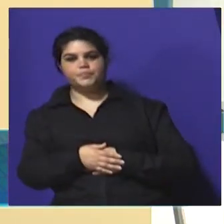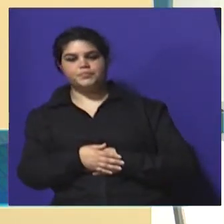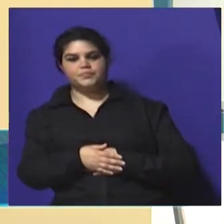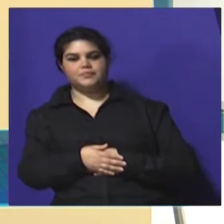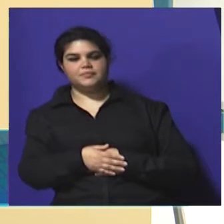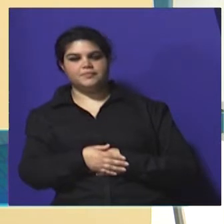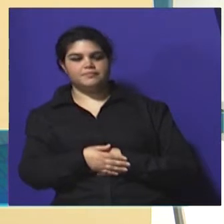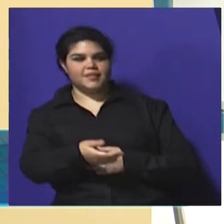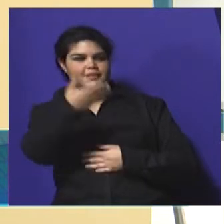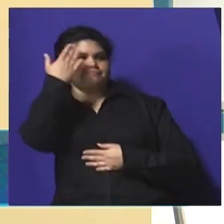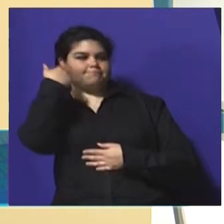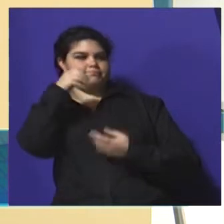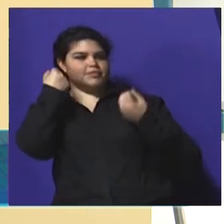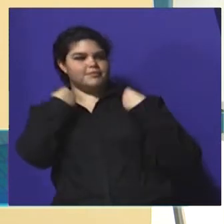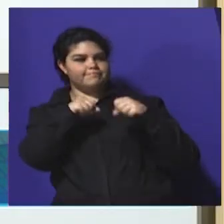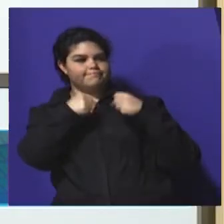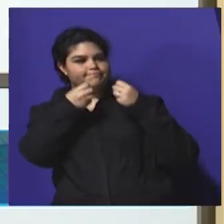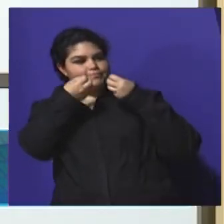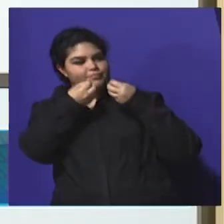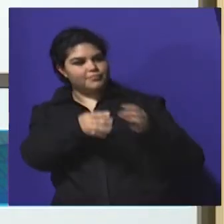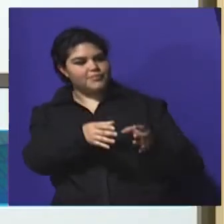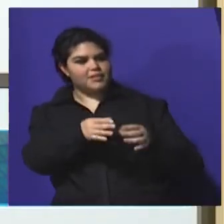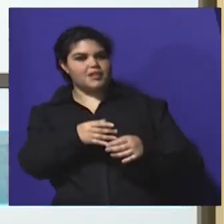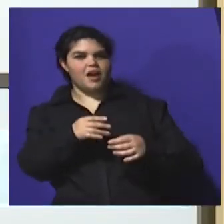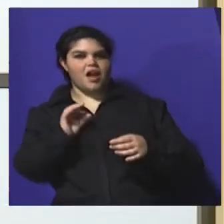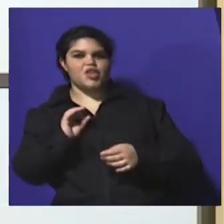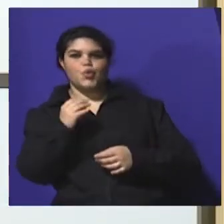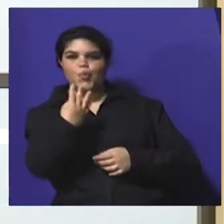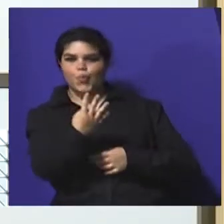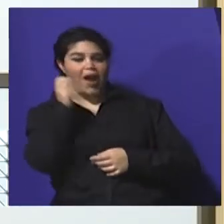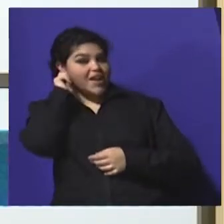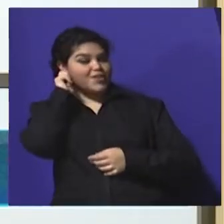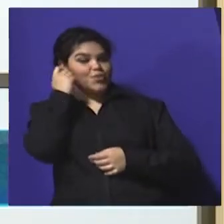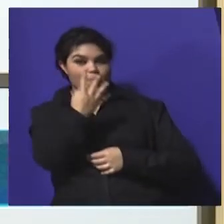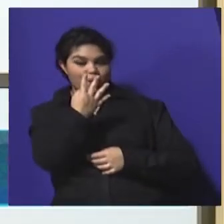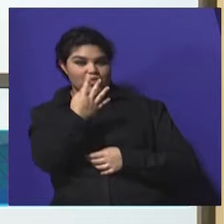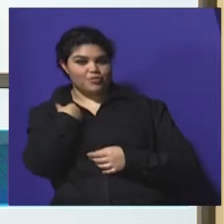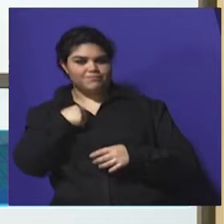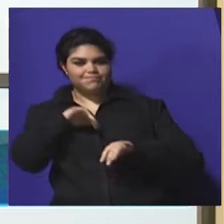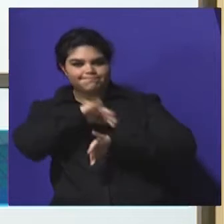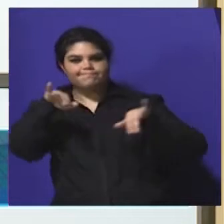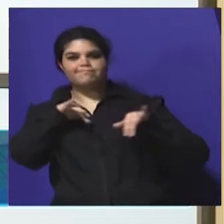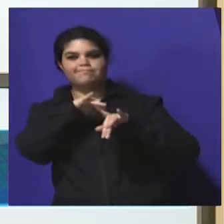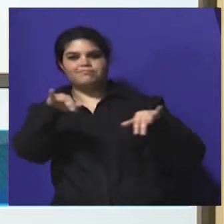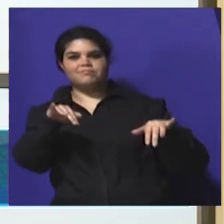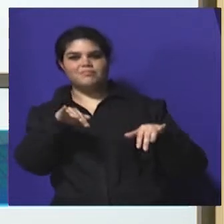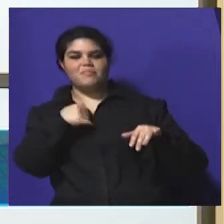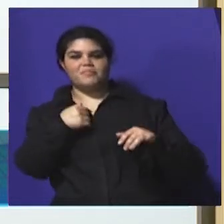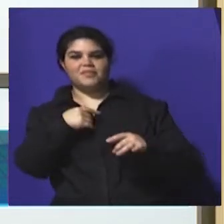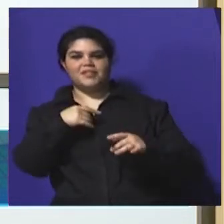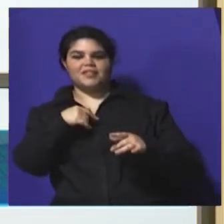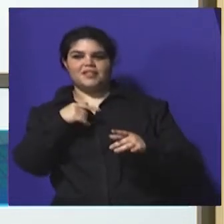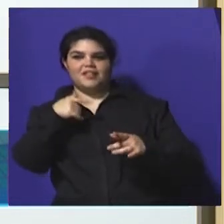inicio como deportista fue a los 4 años que empecé a nadar porque casi mago en una pileta me